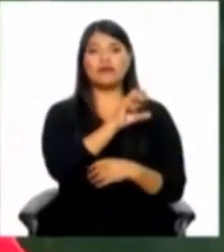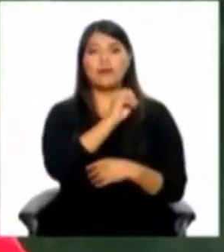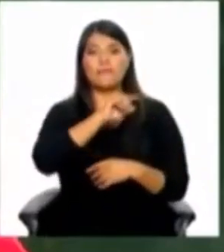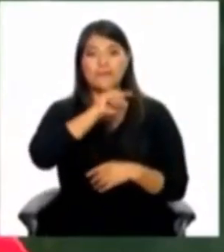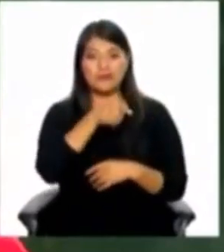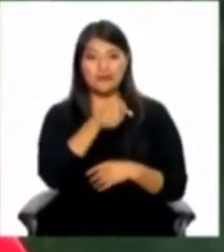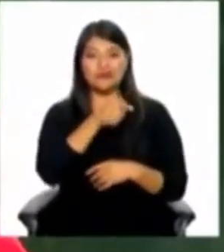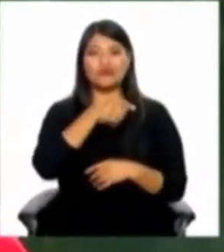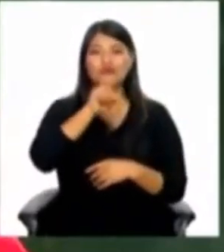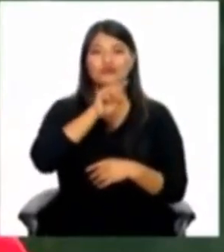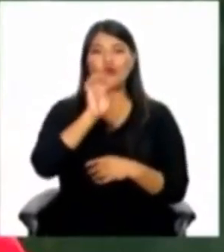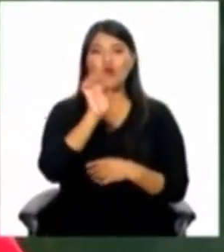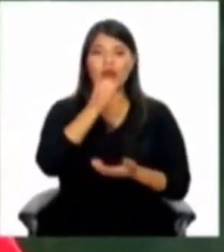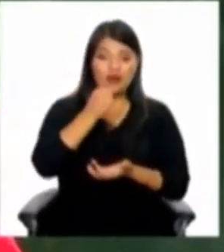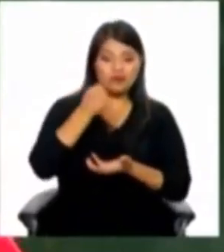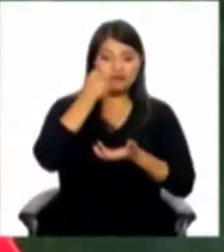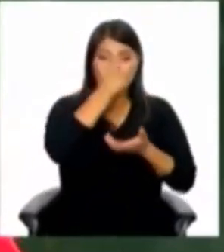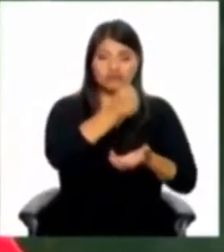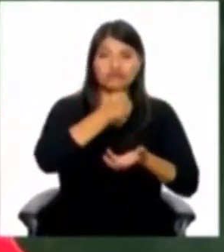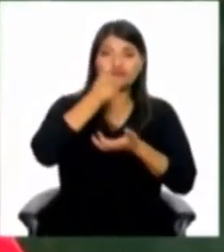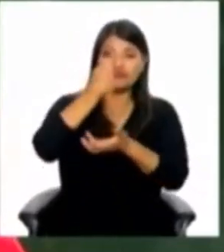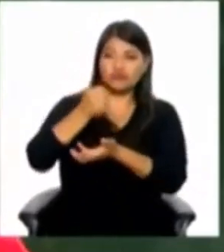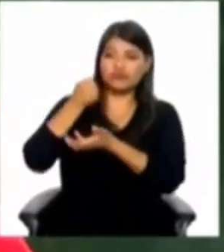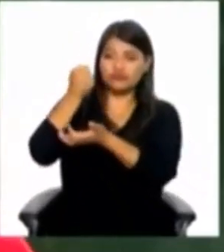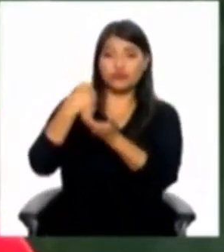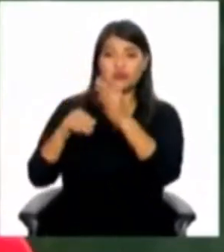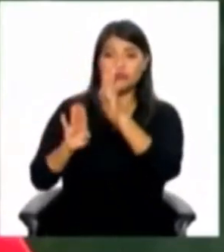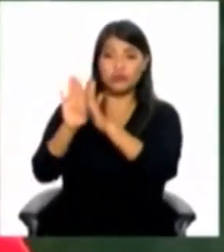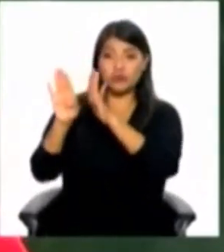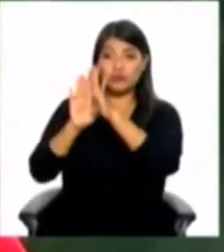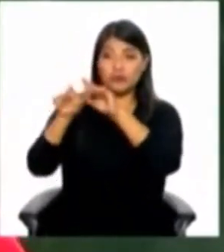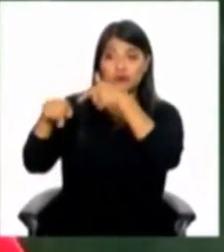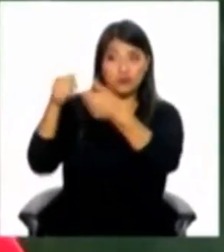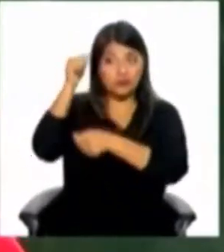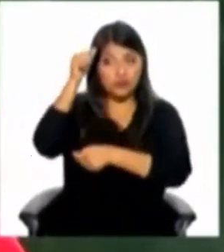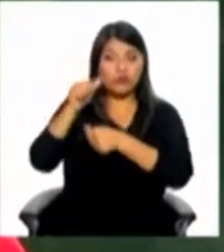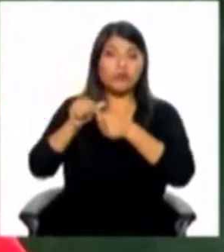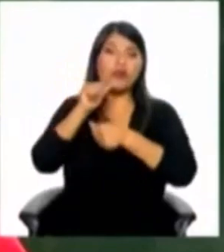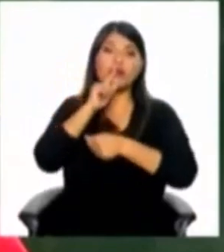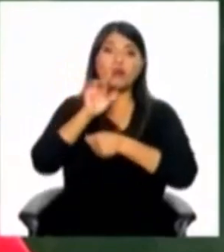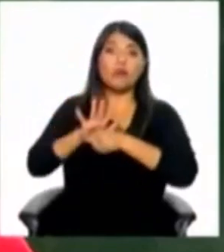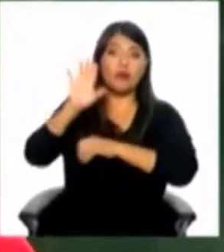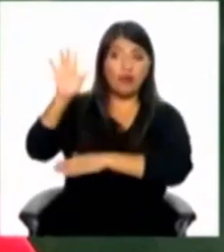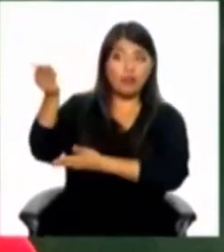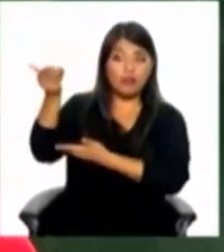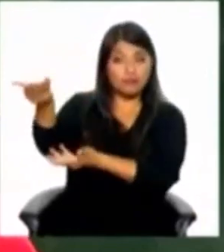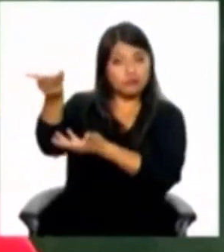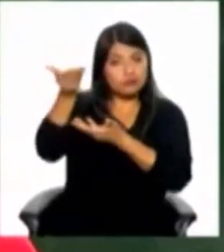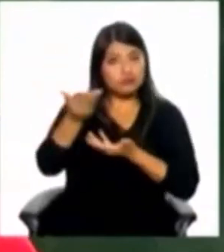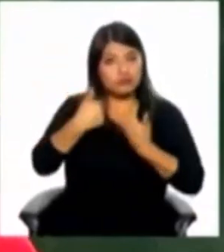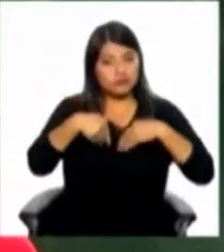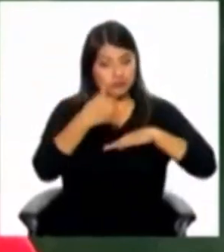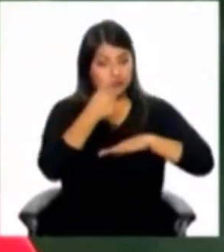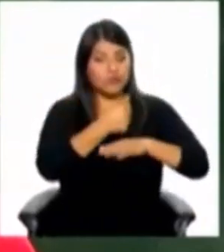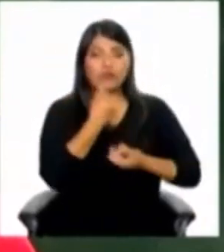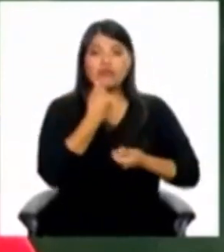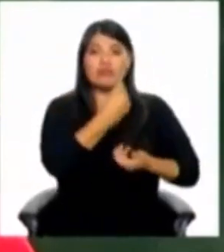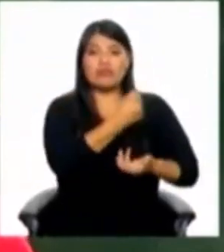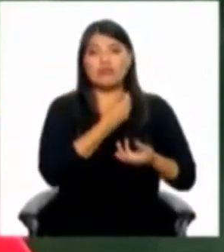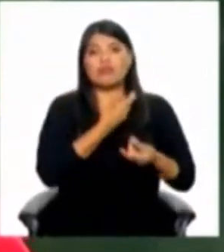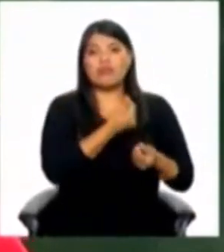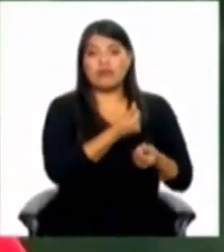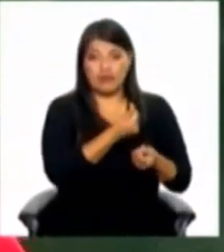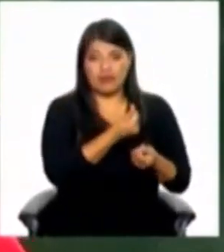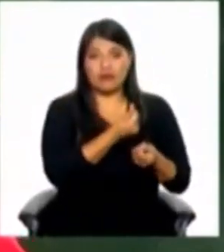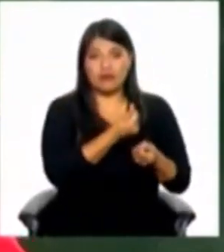la acción climática en los países en desarrollo a que se comprometieron, así como establecer